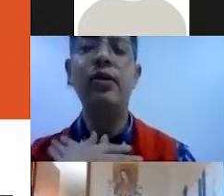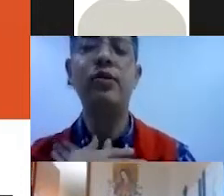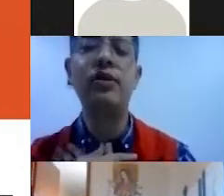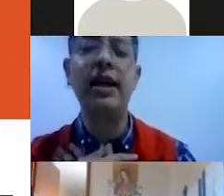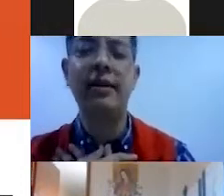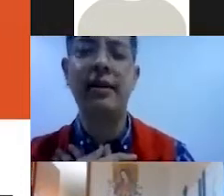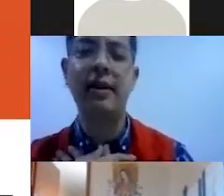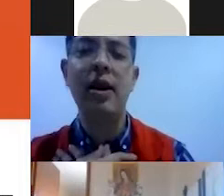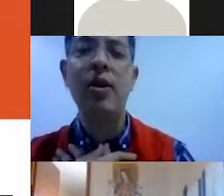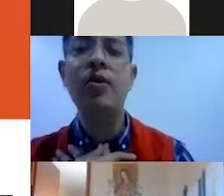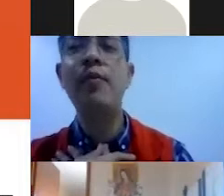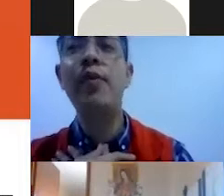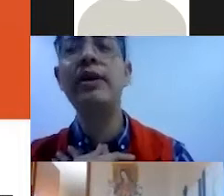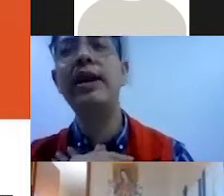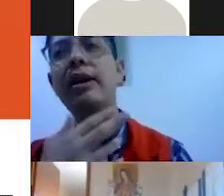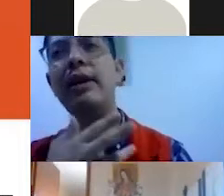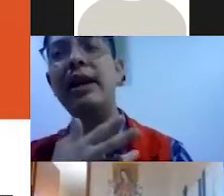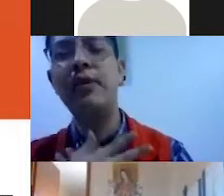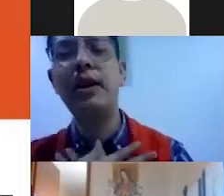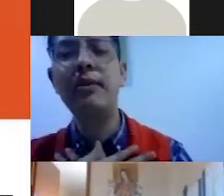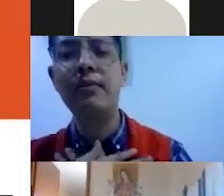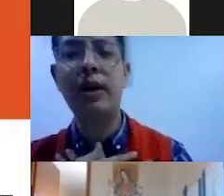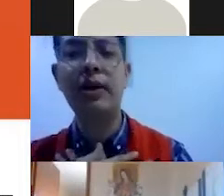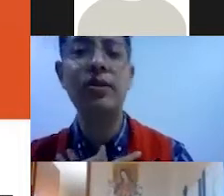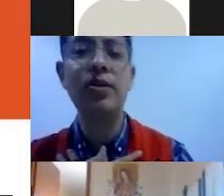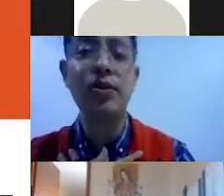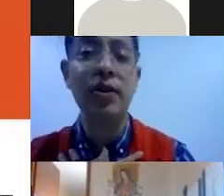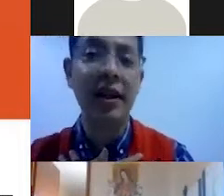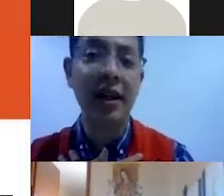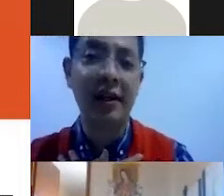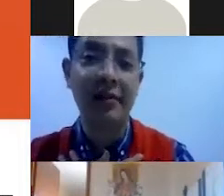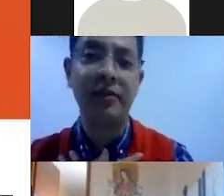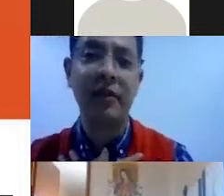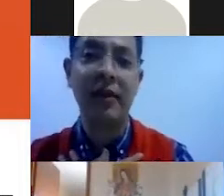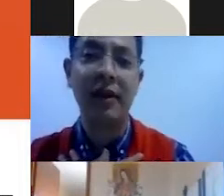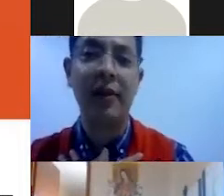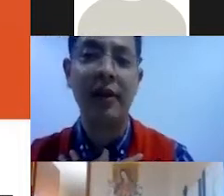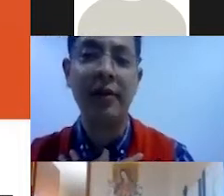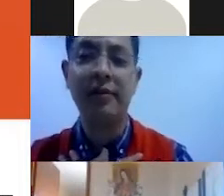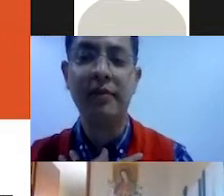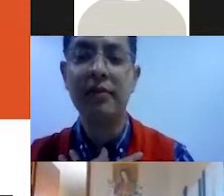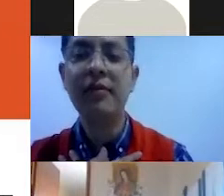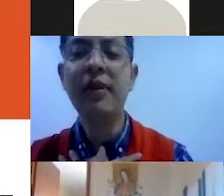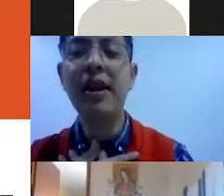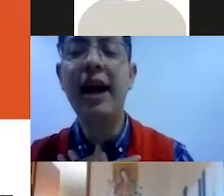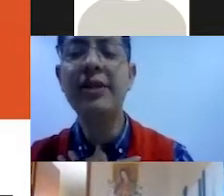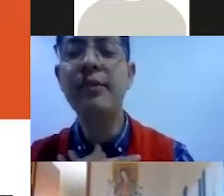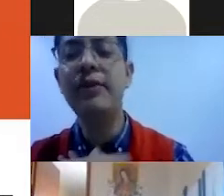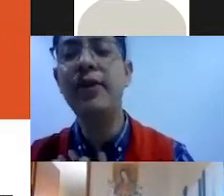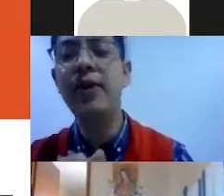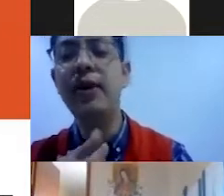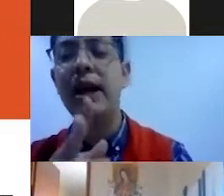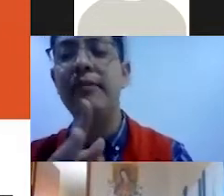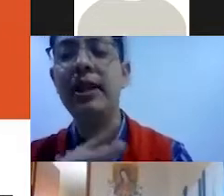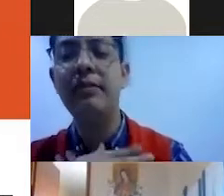que ser constante. No pueden ser arrítmicas, ¿por qué? Porque entonces no funcionarían, ¿de acuerdo? A eso me